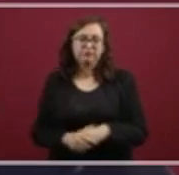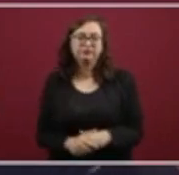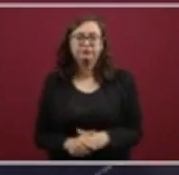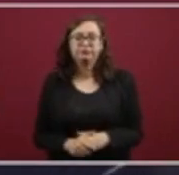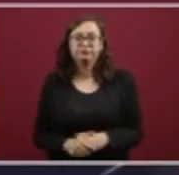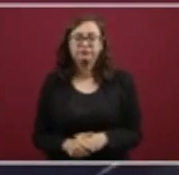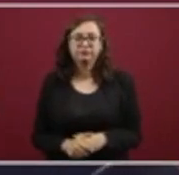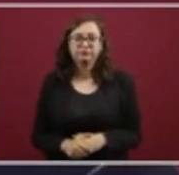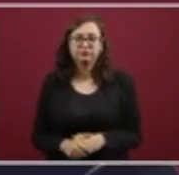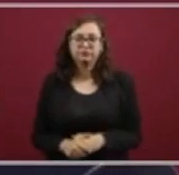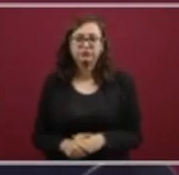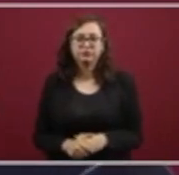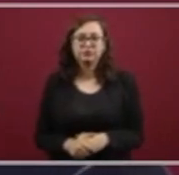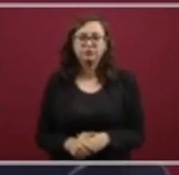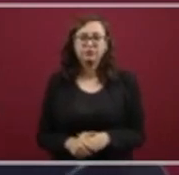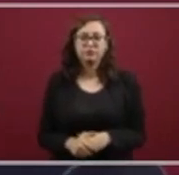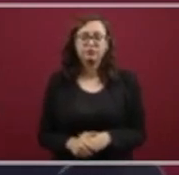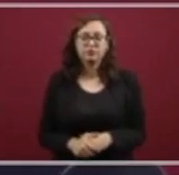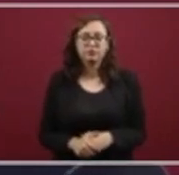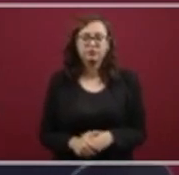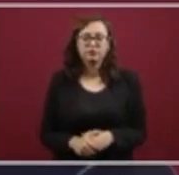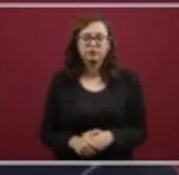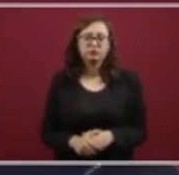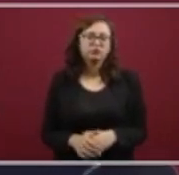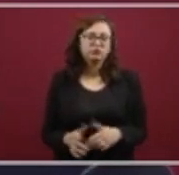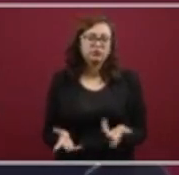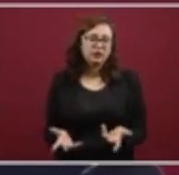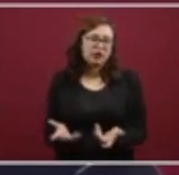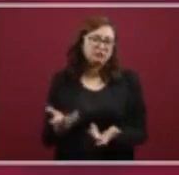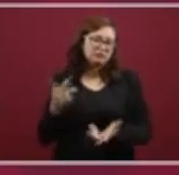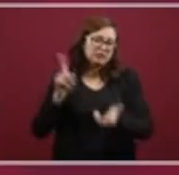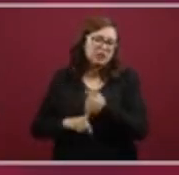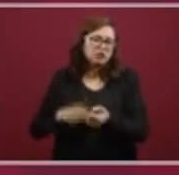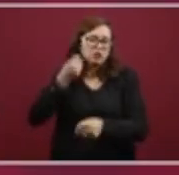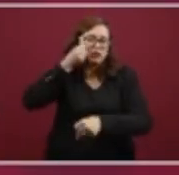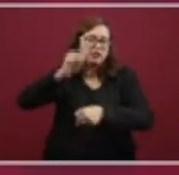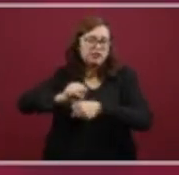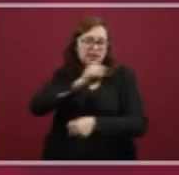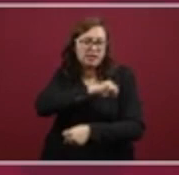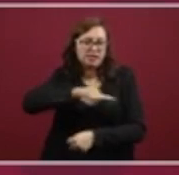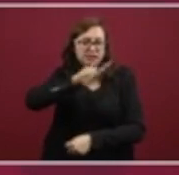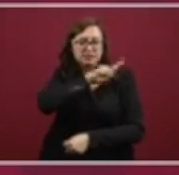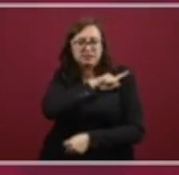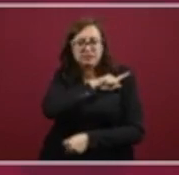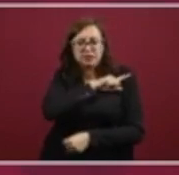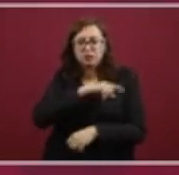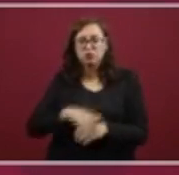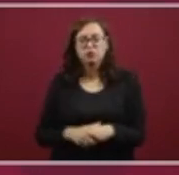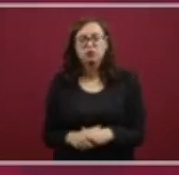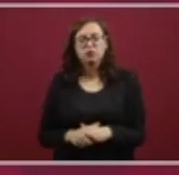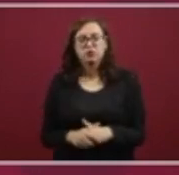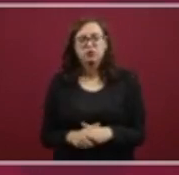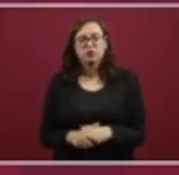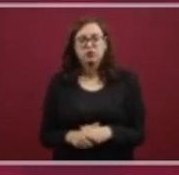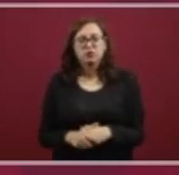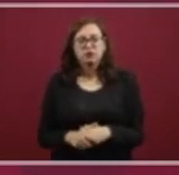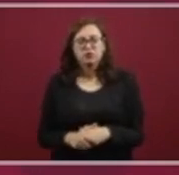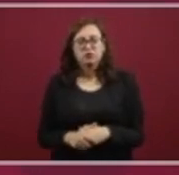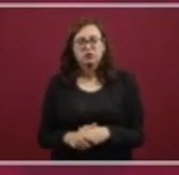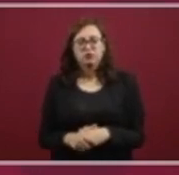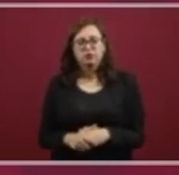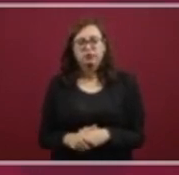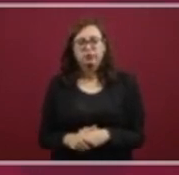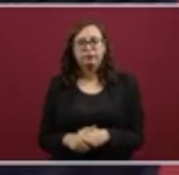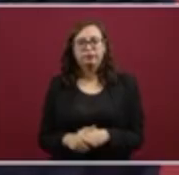de lo que es la Secretaría de Salud, que fueron estas